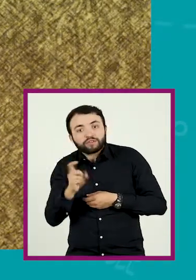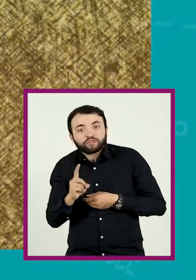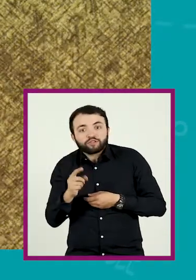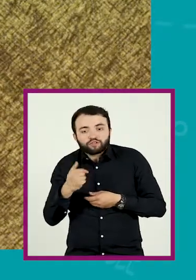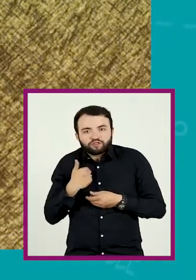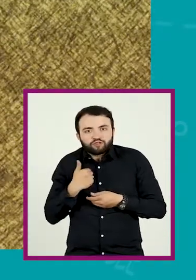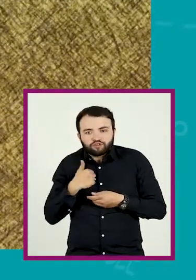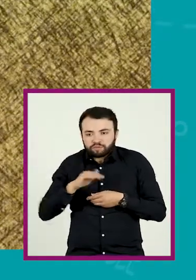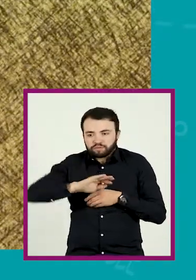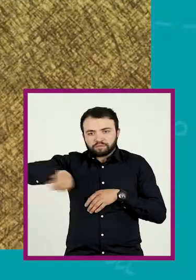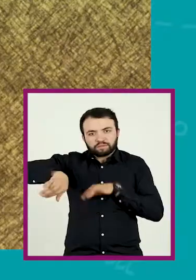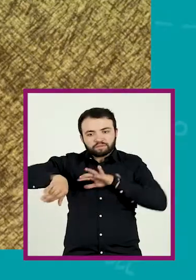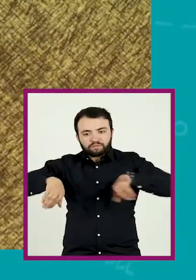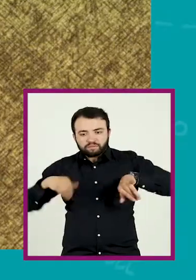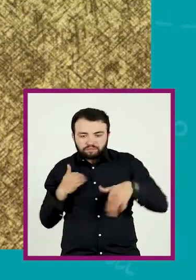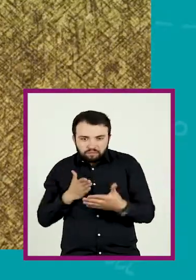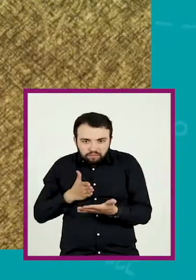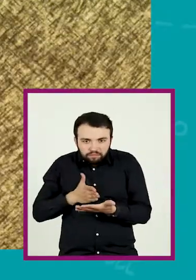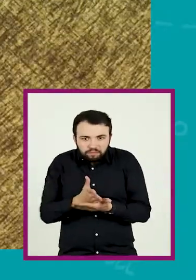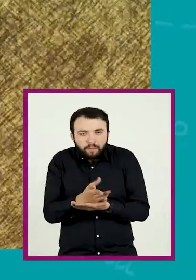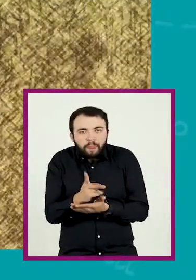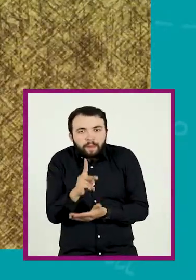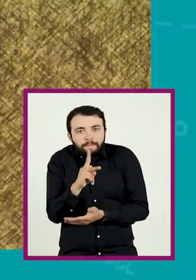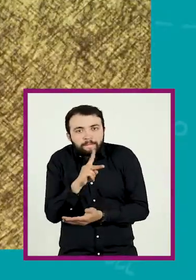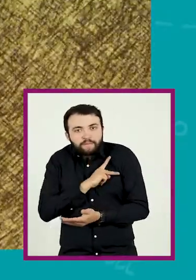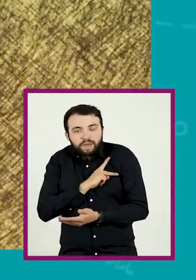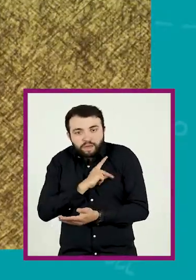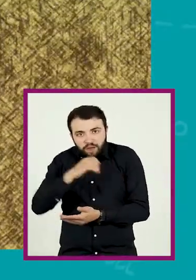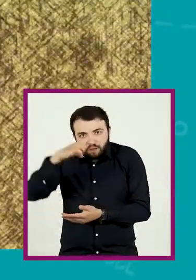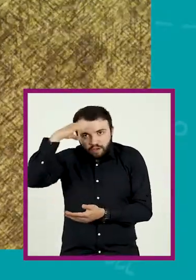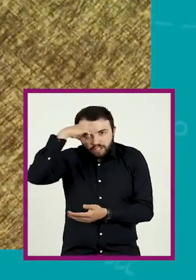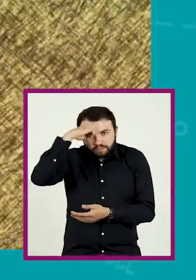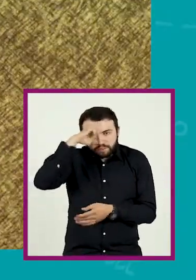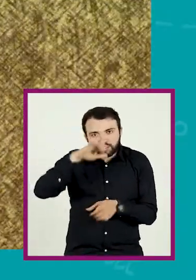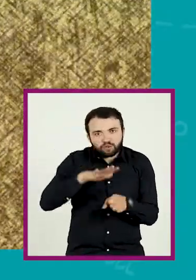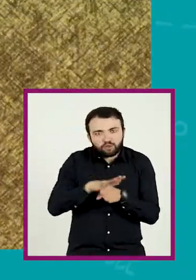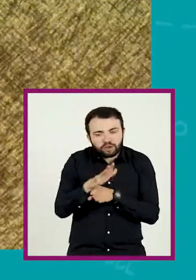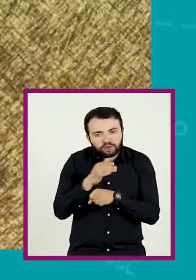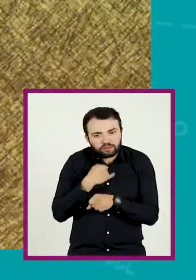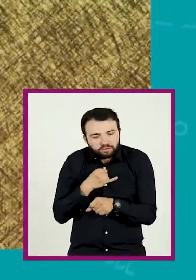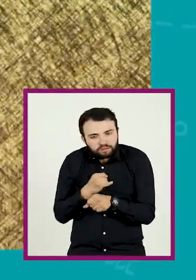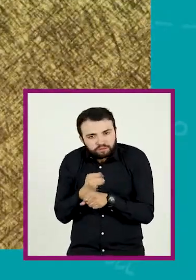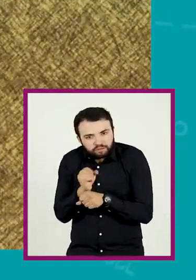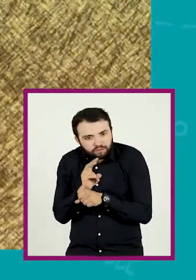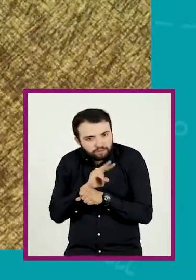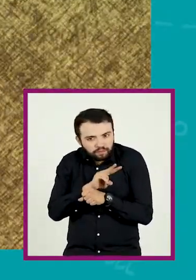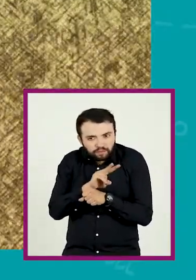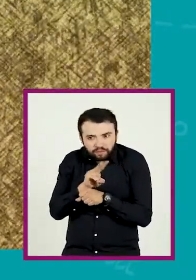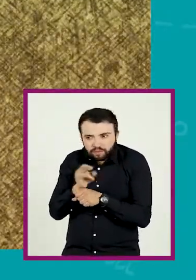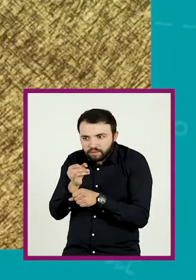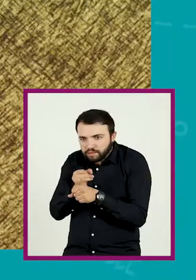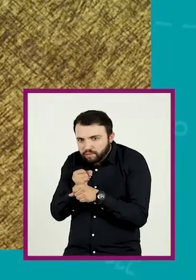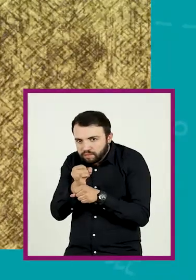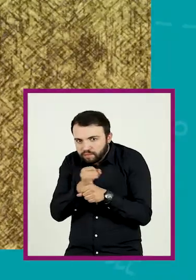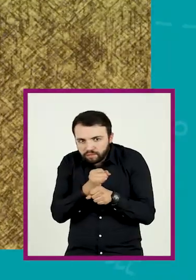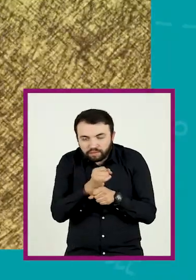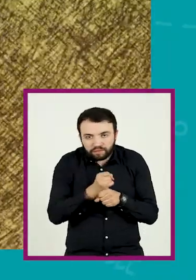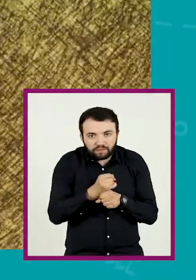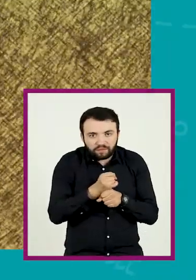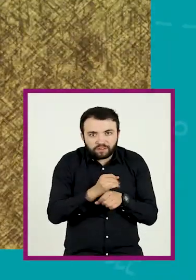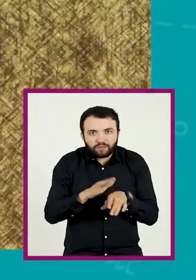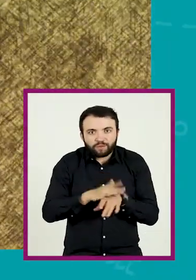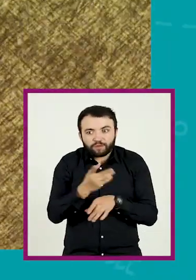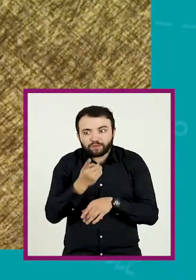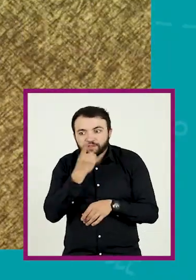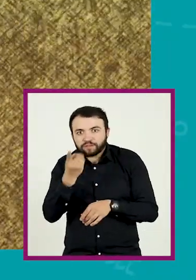corriente llamada a sí mismo, ¿no? Empirismo. ¿Sí? Entonces, el problema para Kant es que si hacemos caso de lo que dice